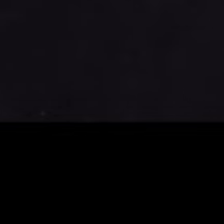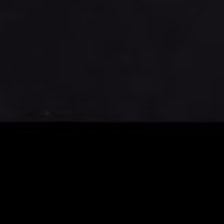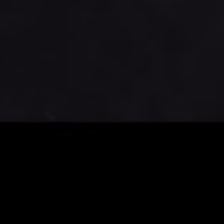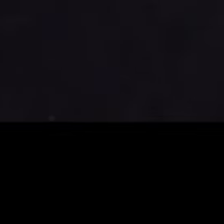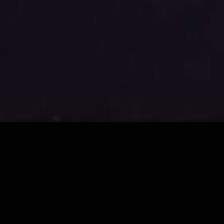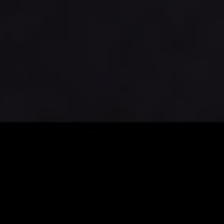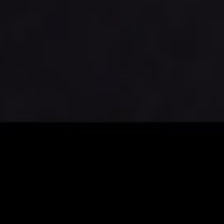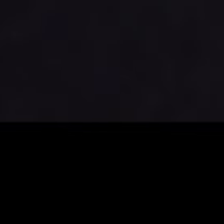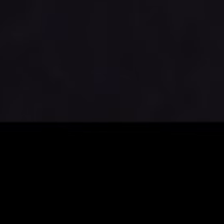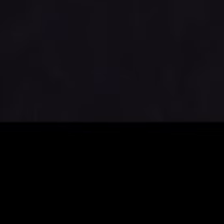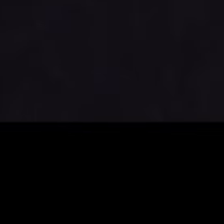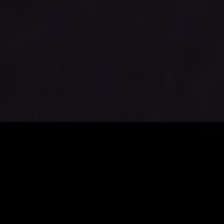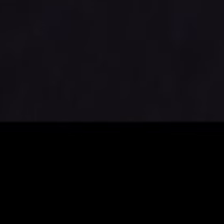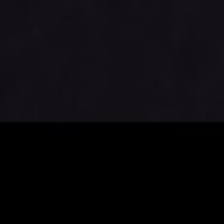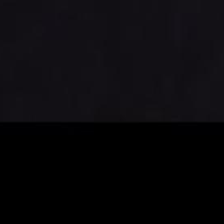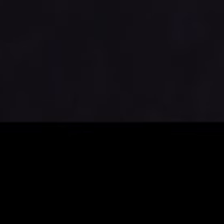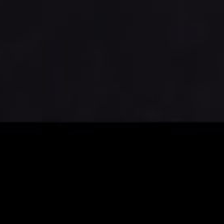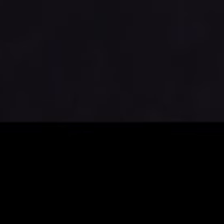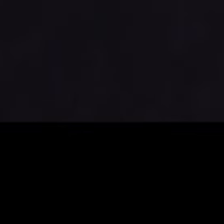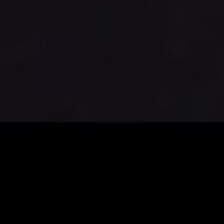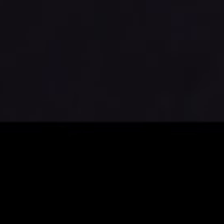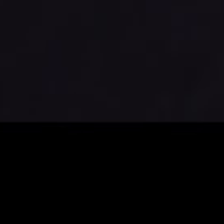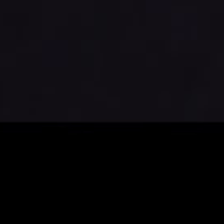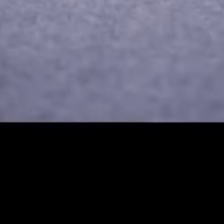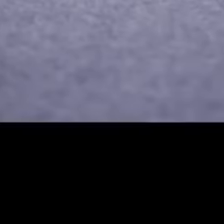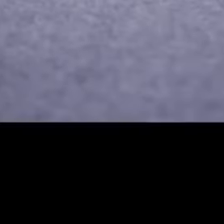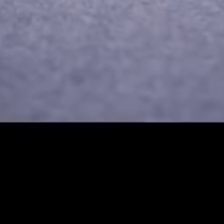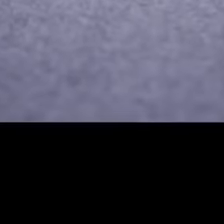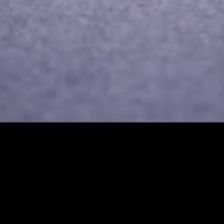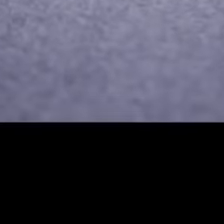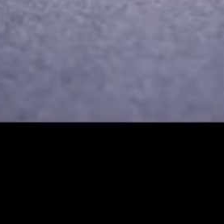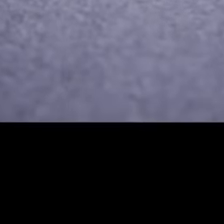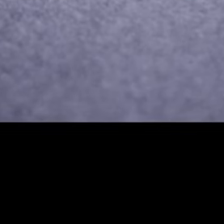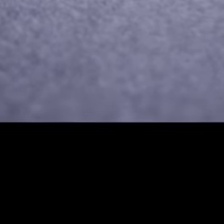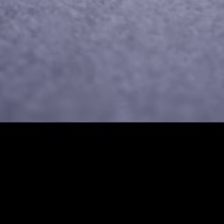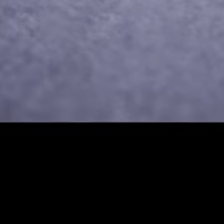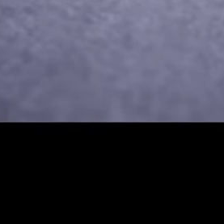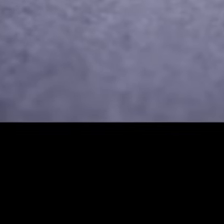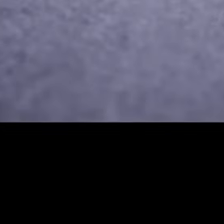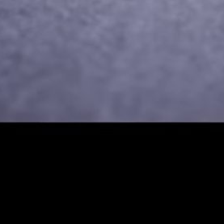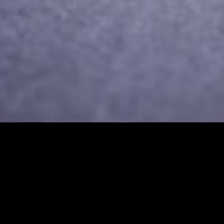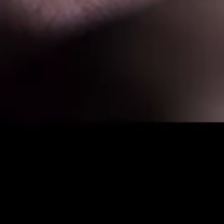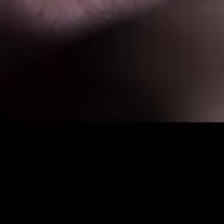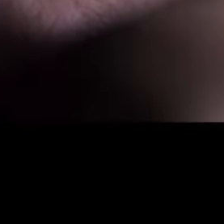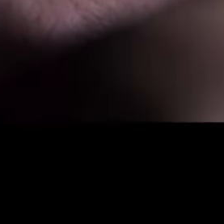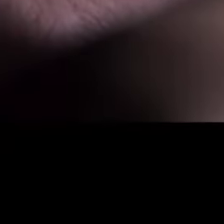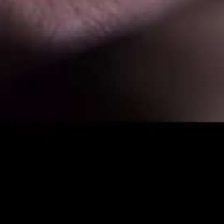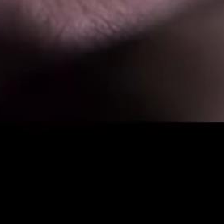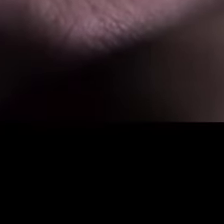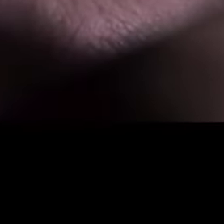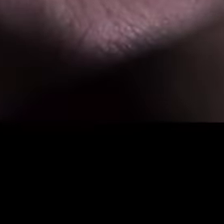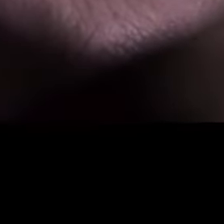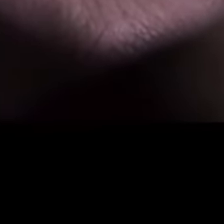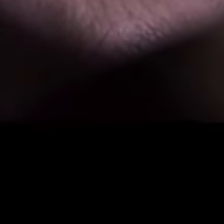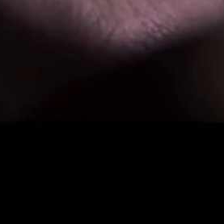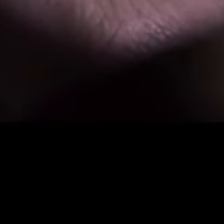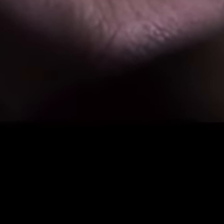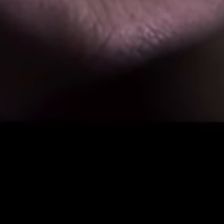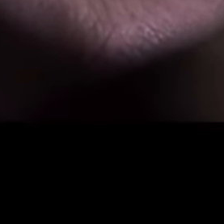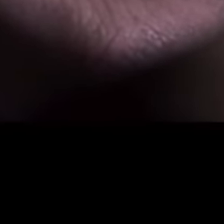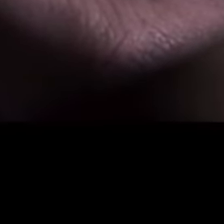esa copa de bendición por la cual damos gracias no significa que entramos en Comunión con la sangre de